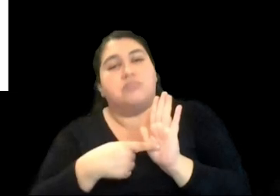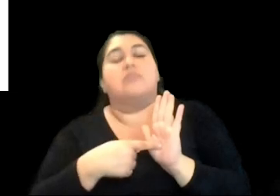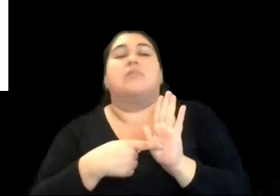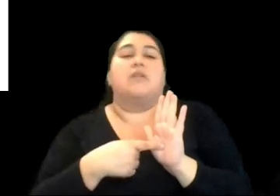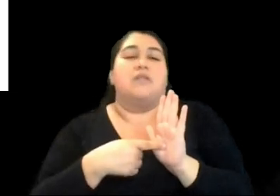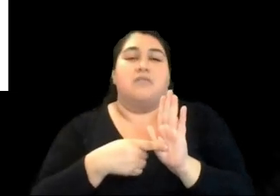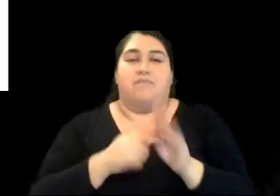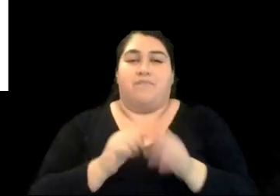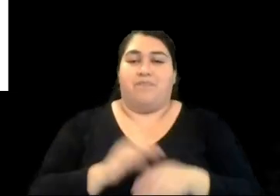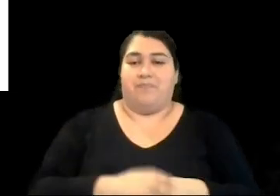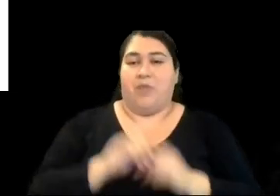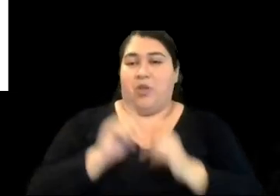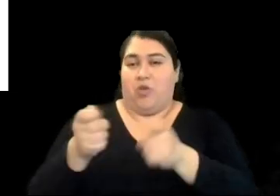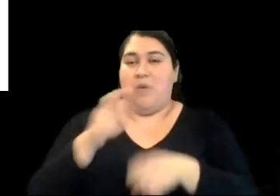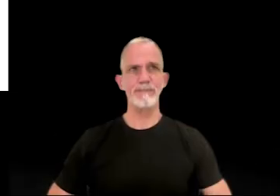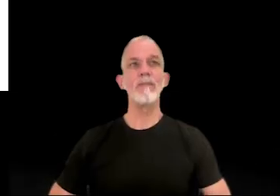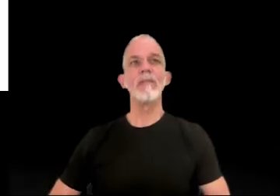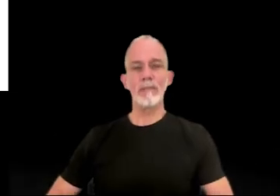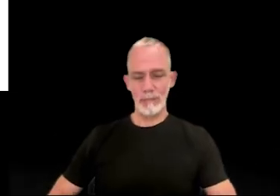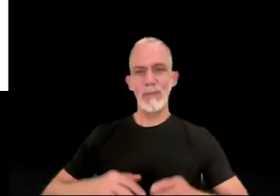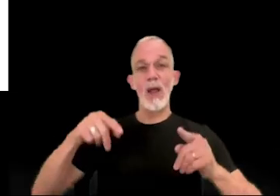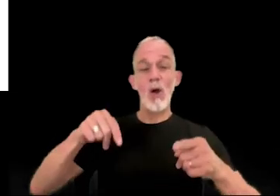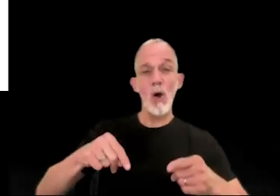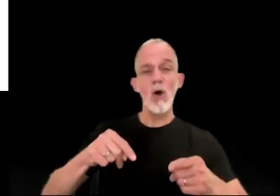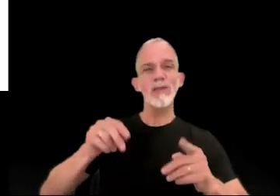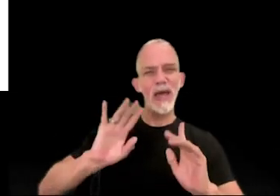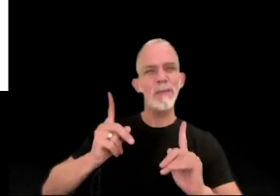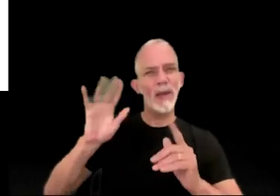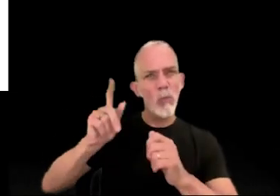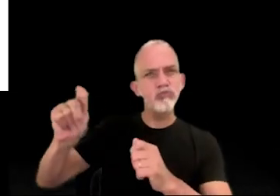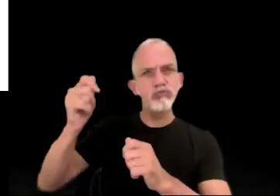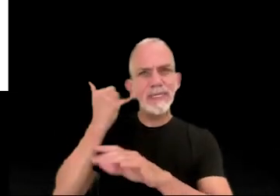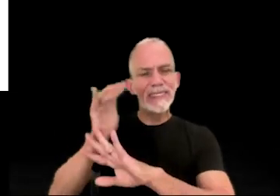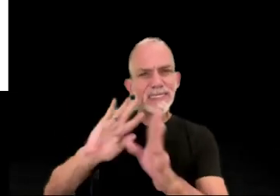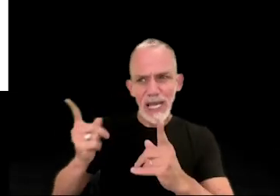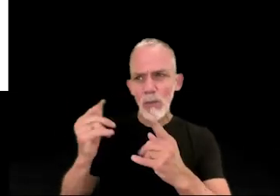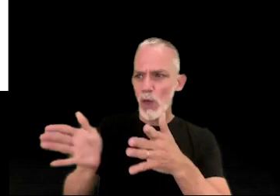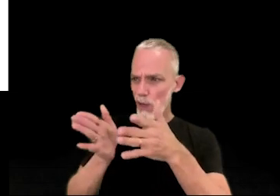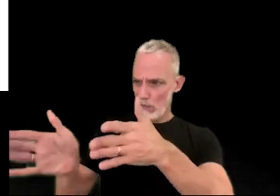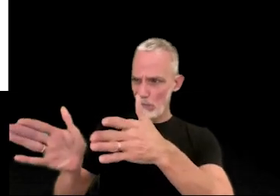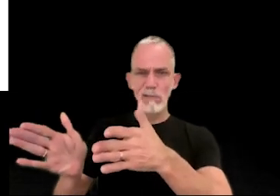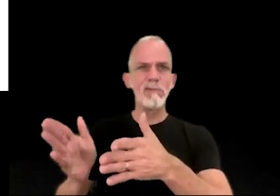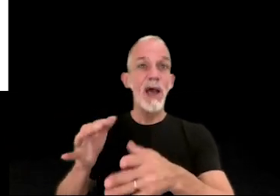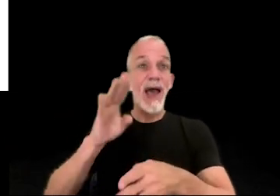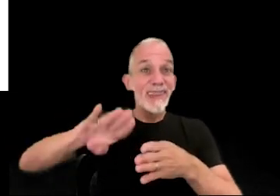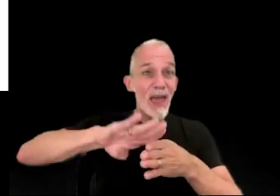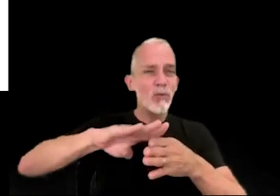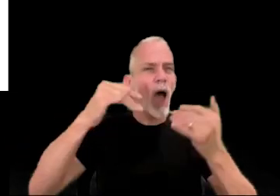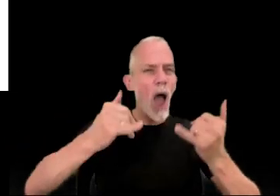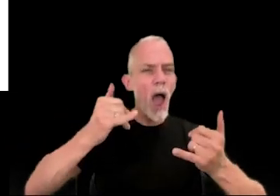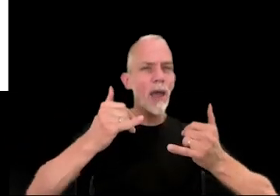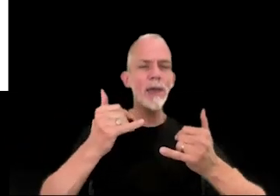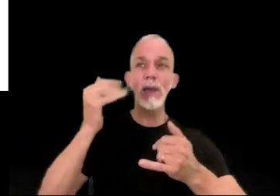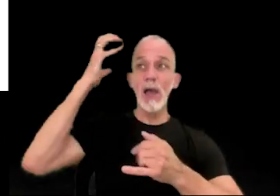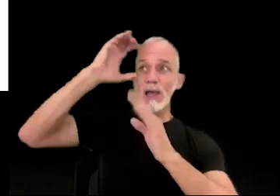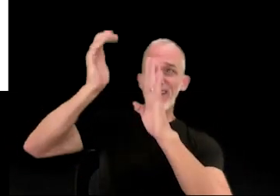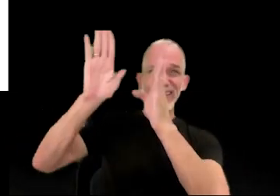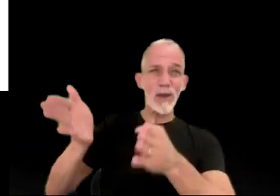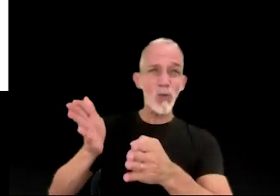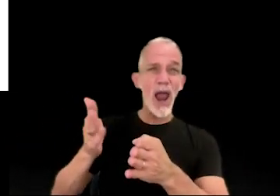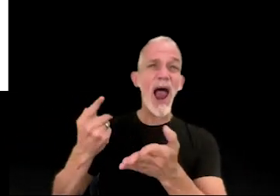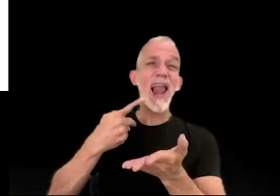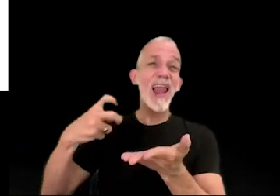administrativa, contencioso administrativa. Esto quiere decir que podemos también regularizar obligaciones que estén en el tribunal fiscal, que estén